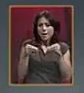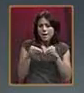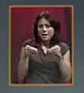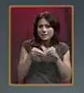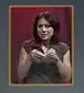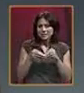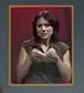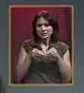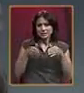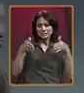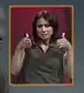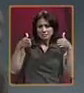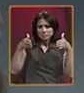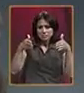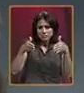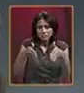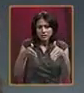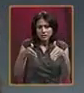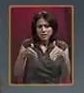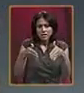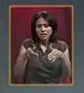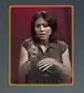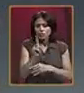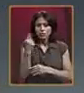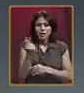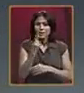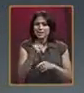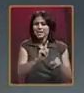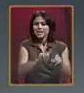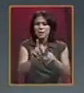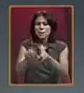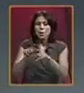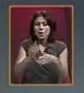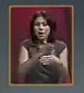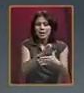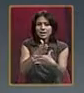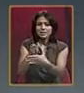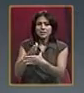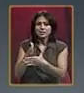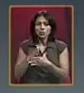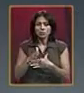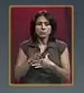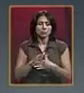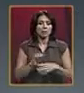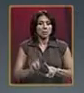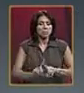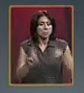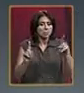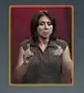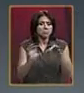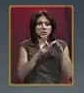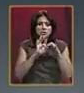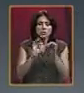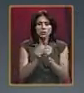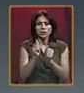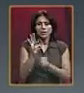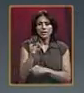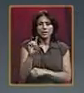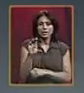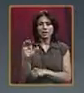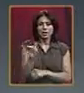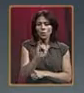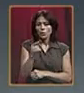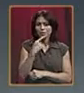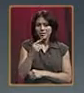esa polarización que se quiere hacer ver. Sin embargo, obviamente alrededor del TLC, como le decía hace un